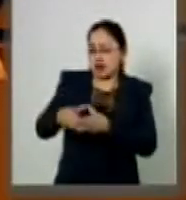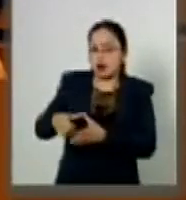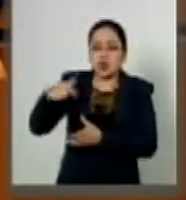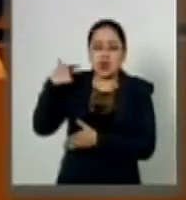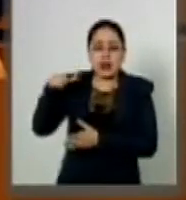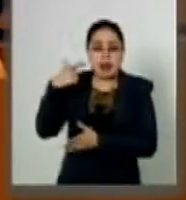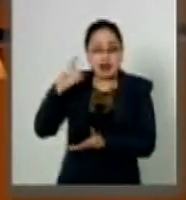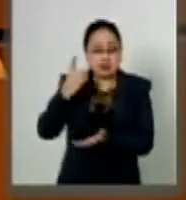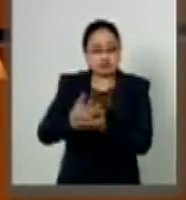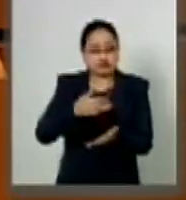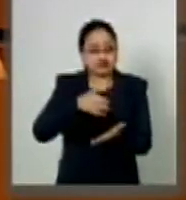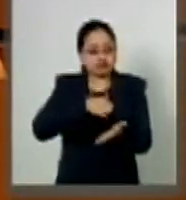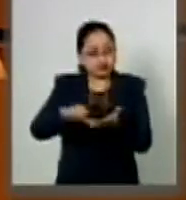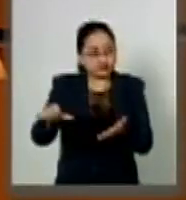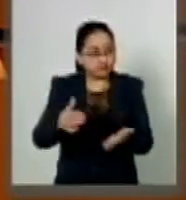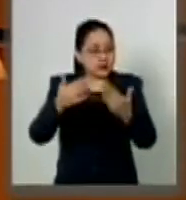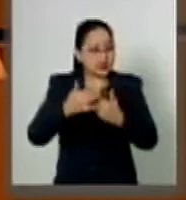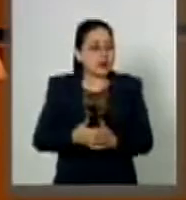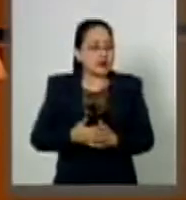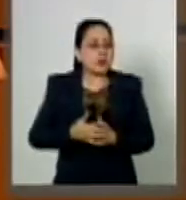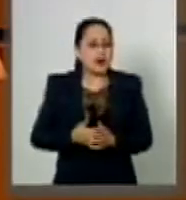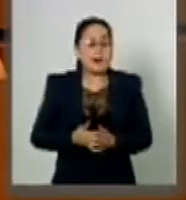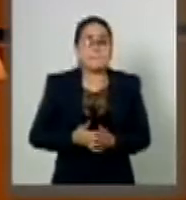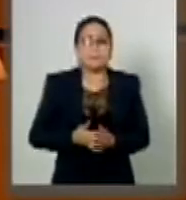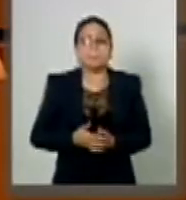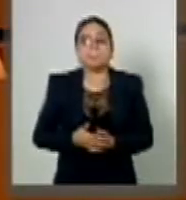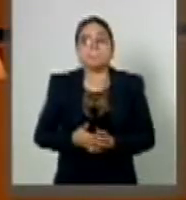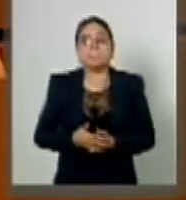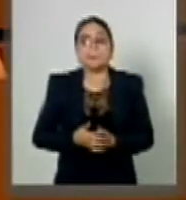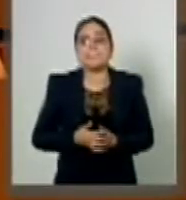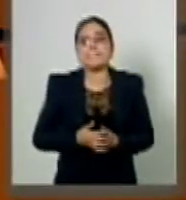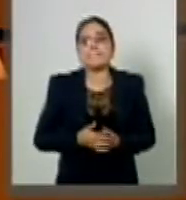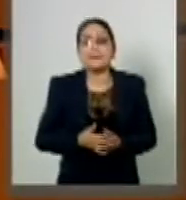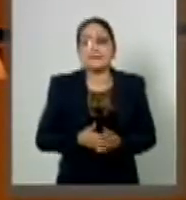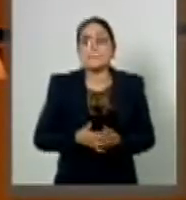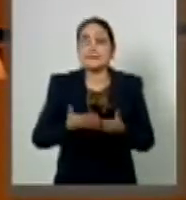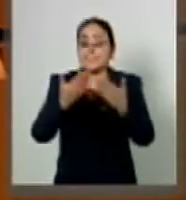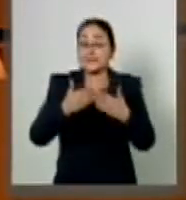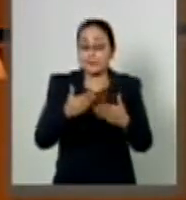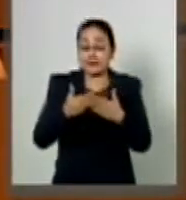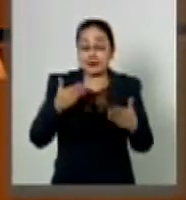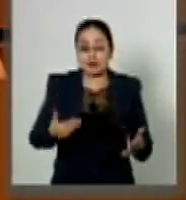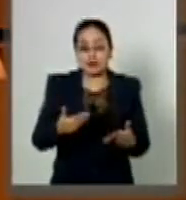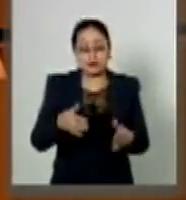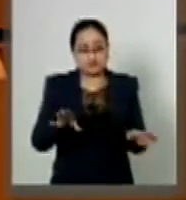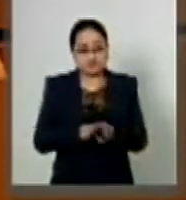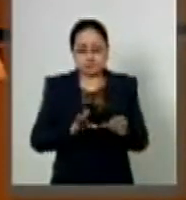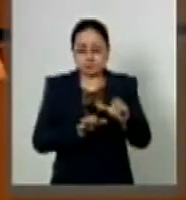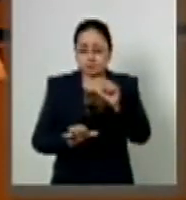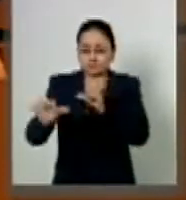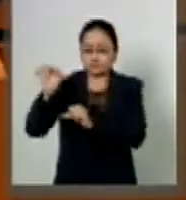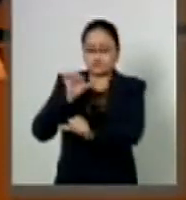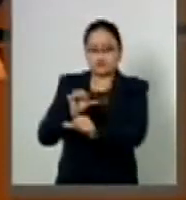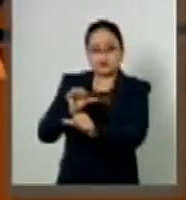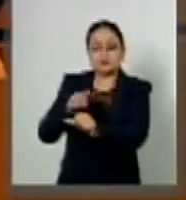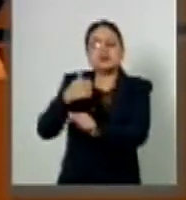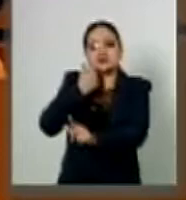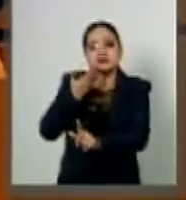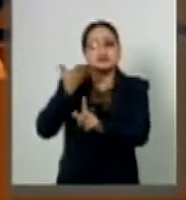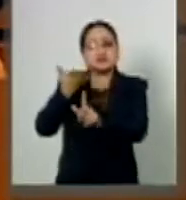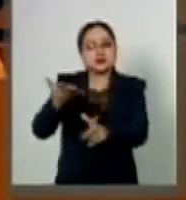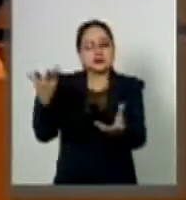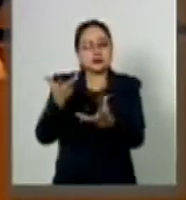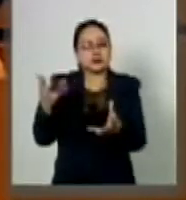Guadalajara. Un tribunal de consigna no ayuda. Ahora que hay que sustituir, y lo que correspondía